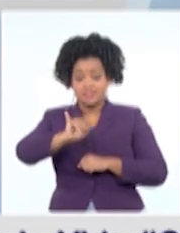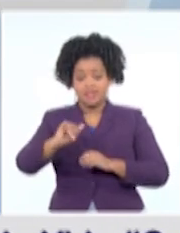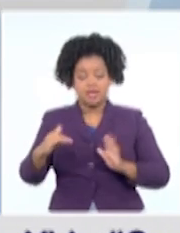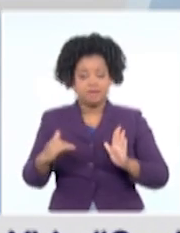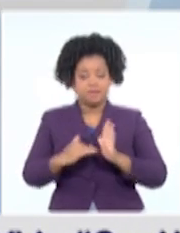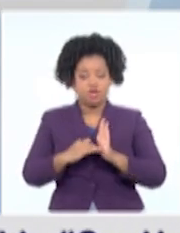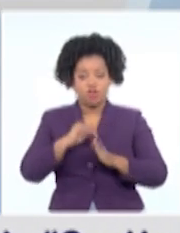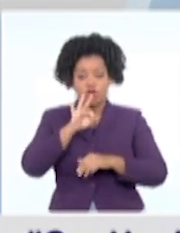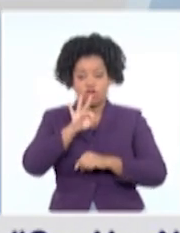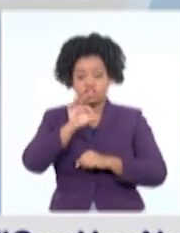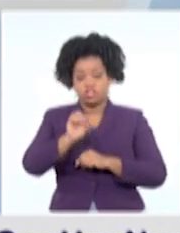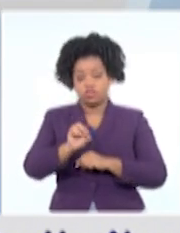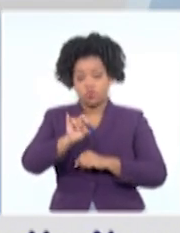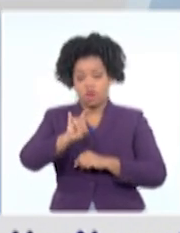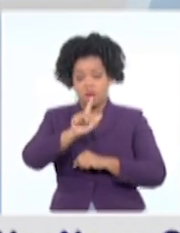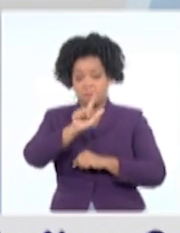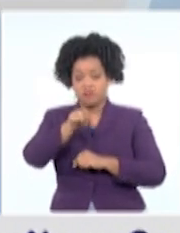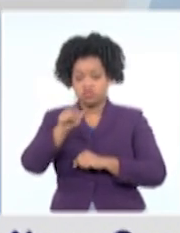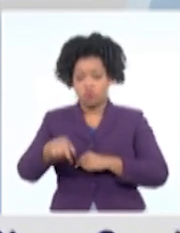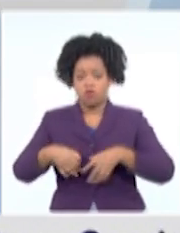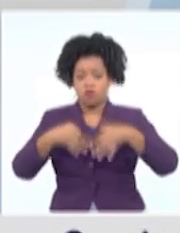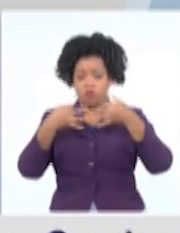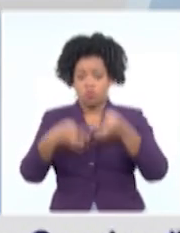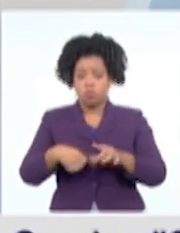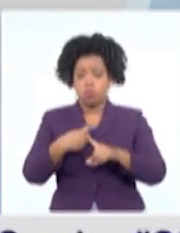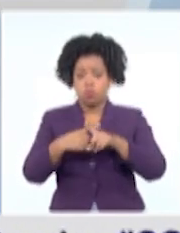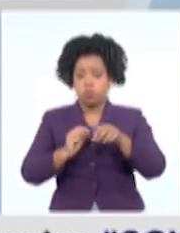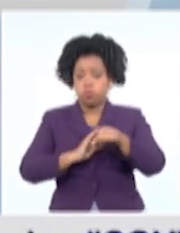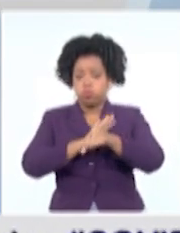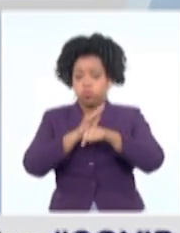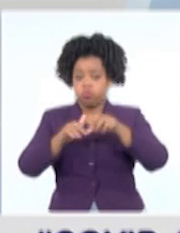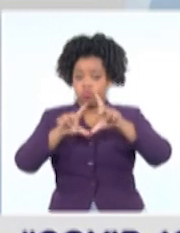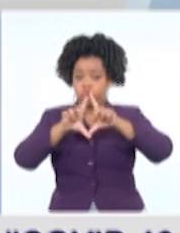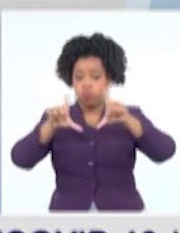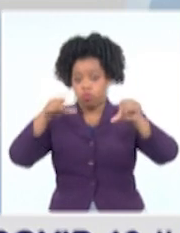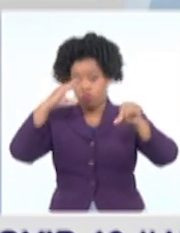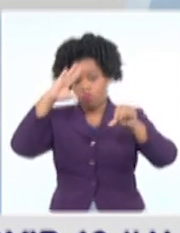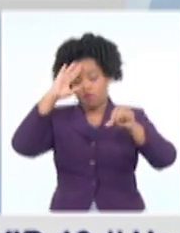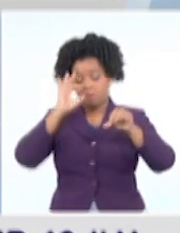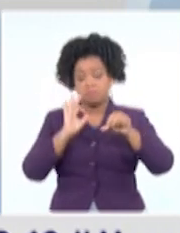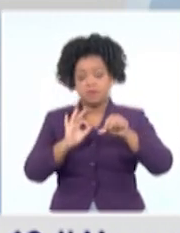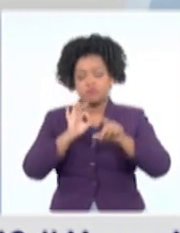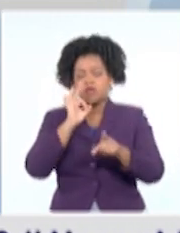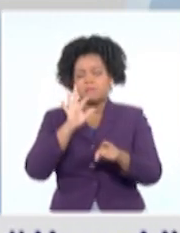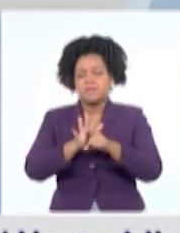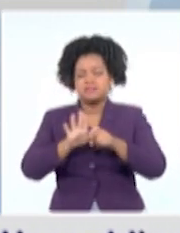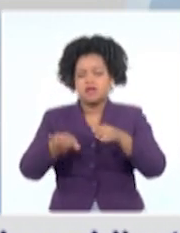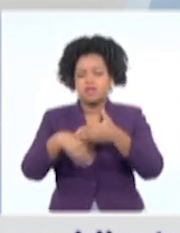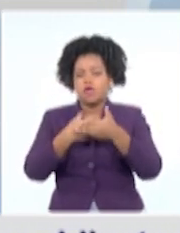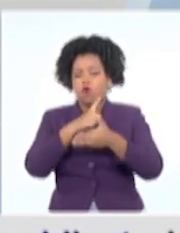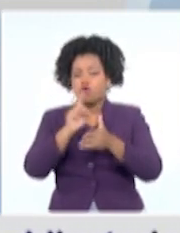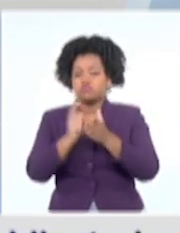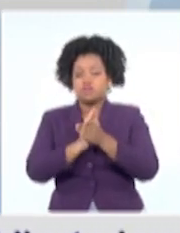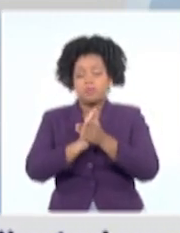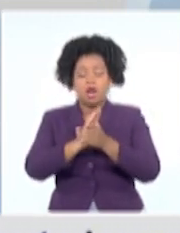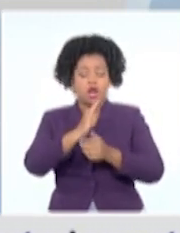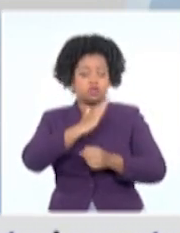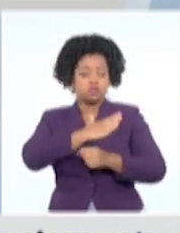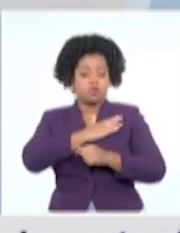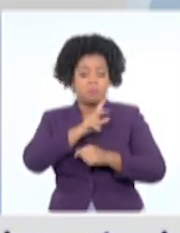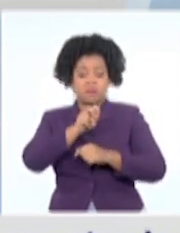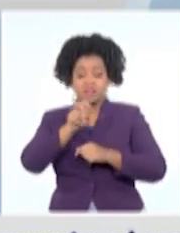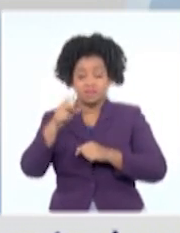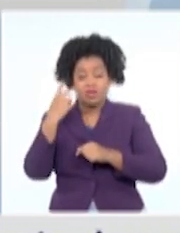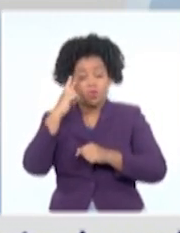936.809 pacientes que se han diagnosticado en Cuba desde el 11 de marzo del 2020 hasta el día de